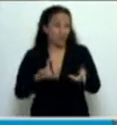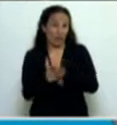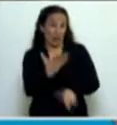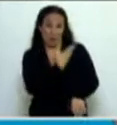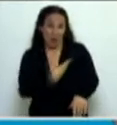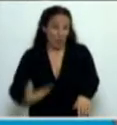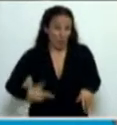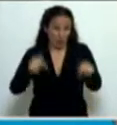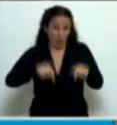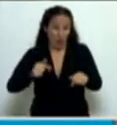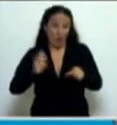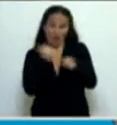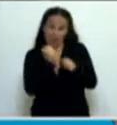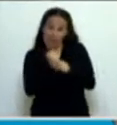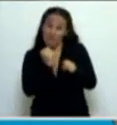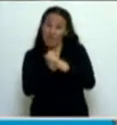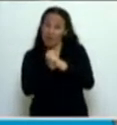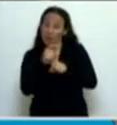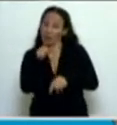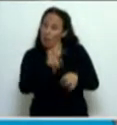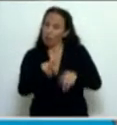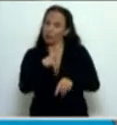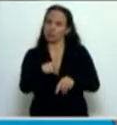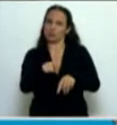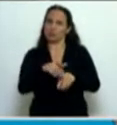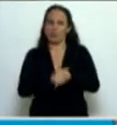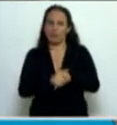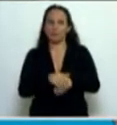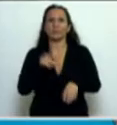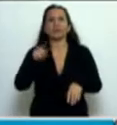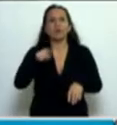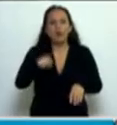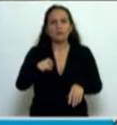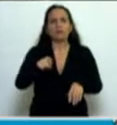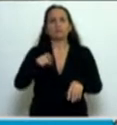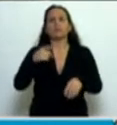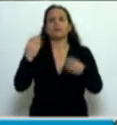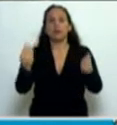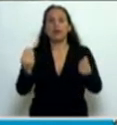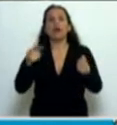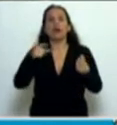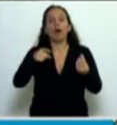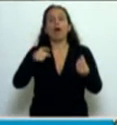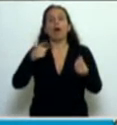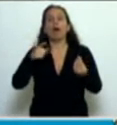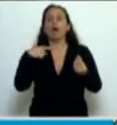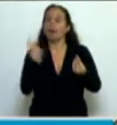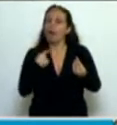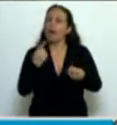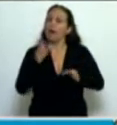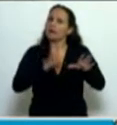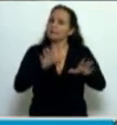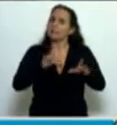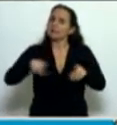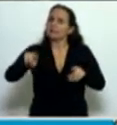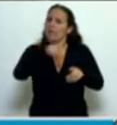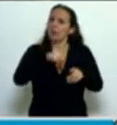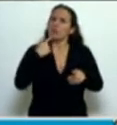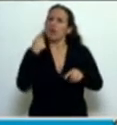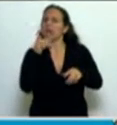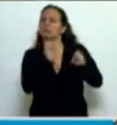es la independencia económica. Nosotros no dependemos, tenemos que fortalecerlo con nuestras propias